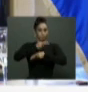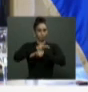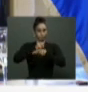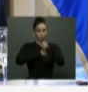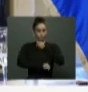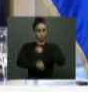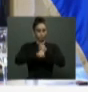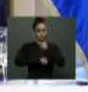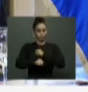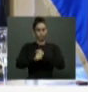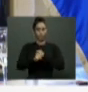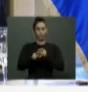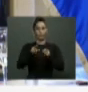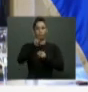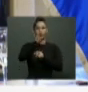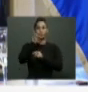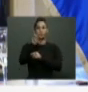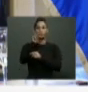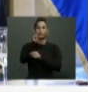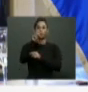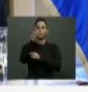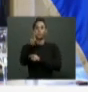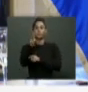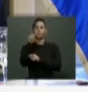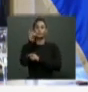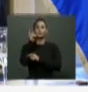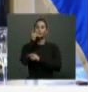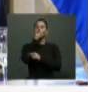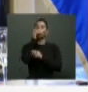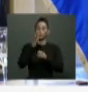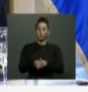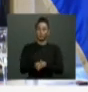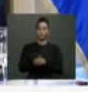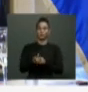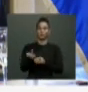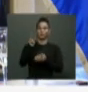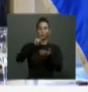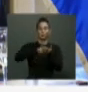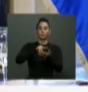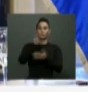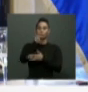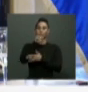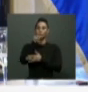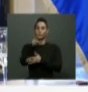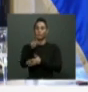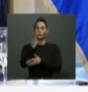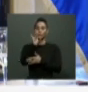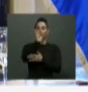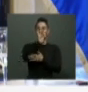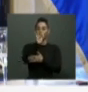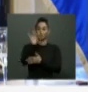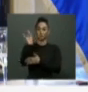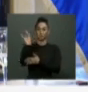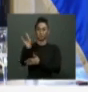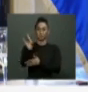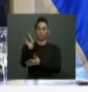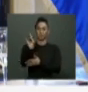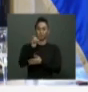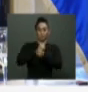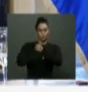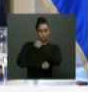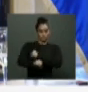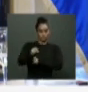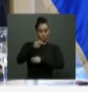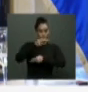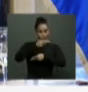problemas renales de los riñones de los pulmones que sufre de azúcar que tiene sus órganos principales del ser humano y que